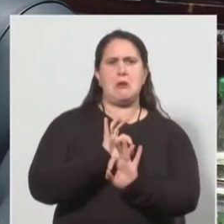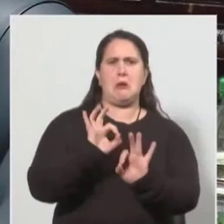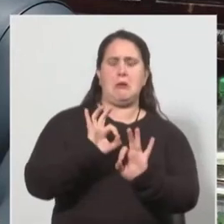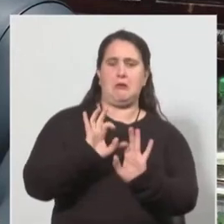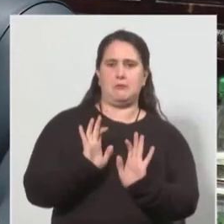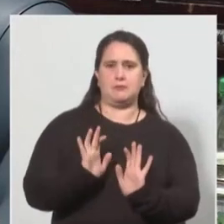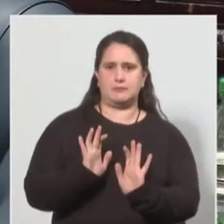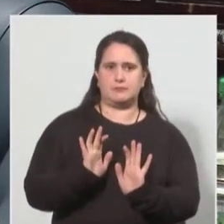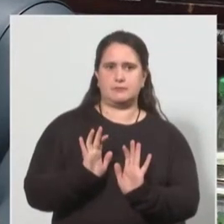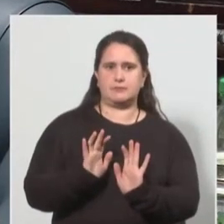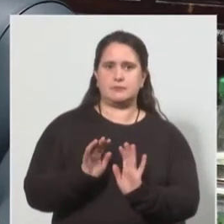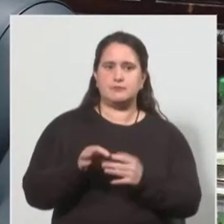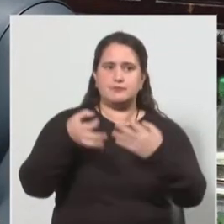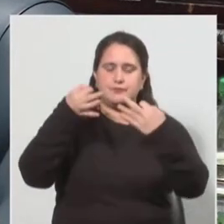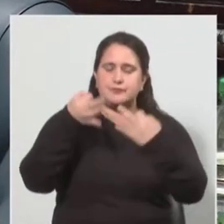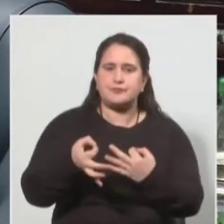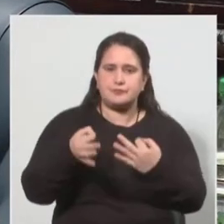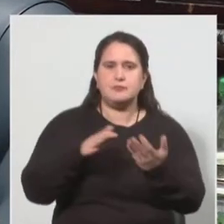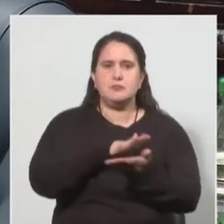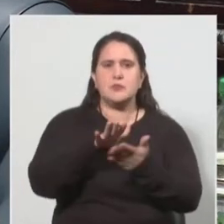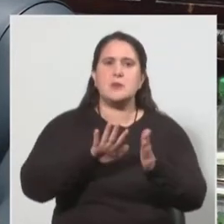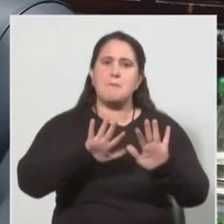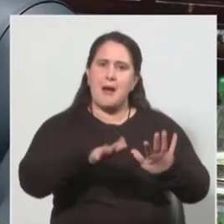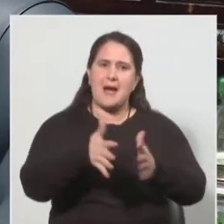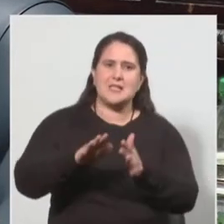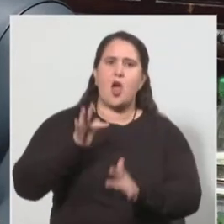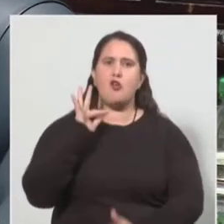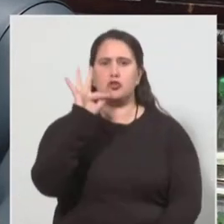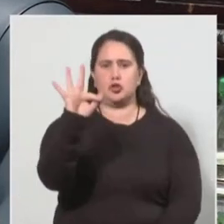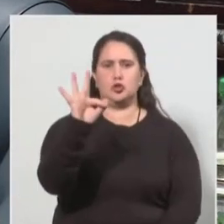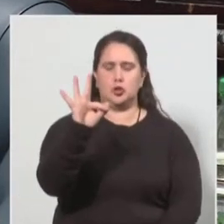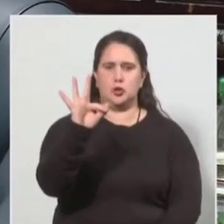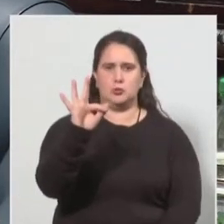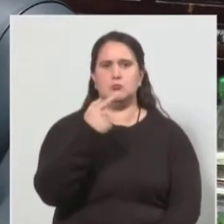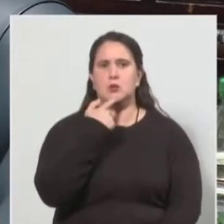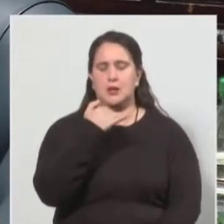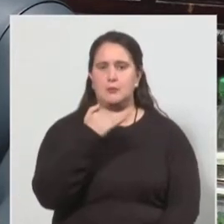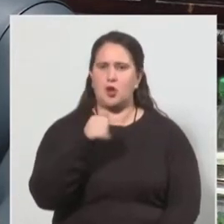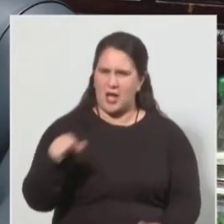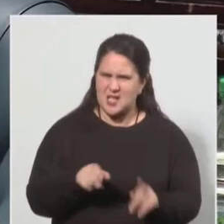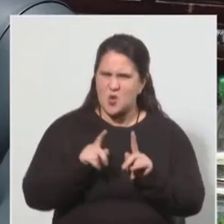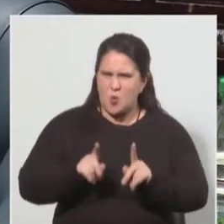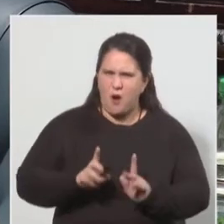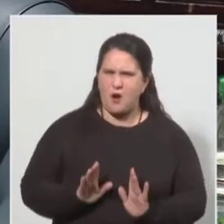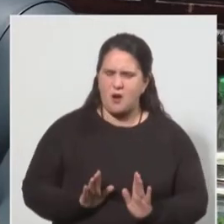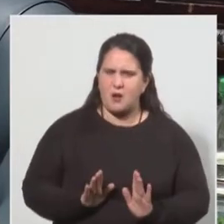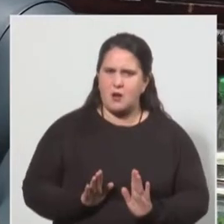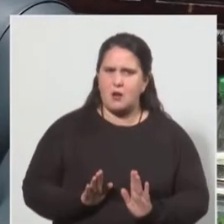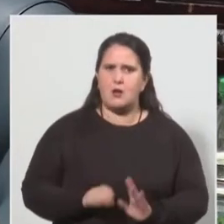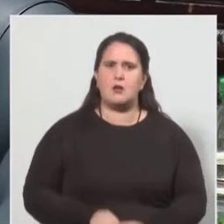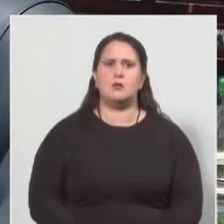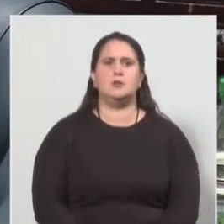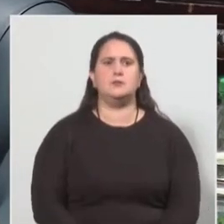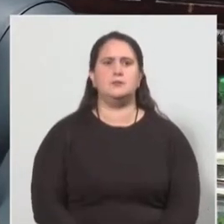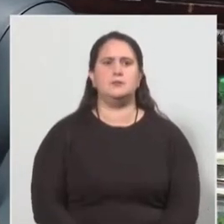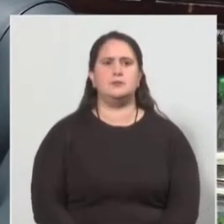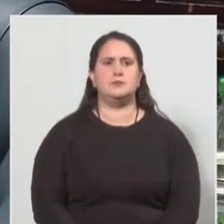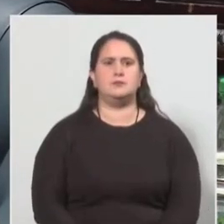proceso? Ante una circunstancia similar en el futuro, ¿se actuaría de la misma manera?